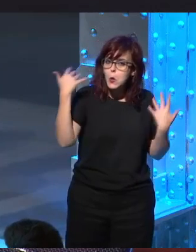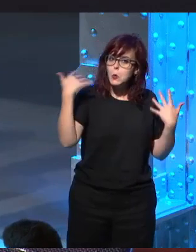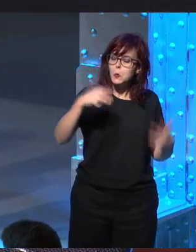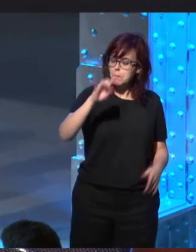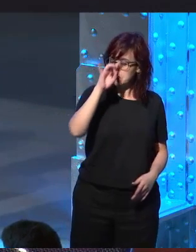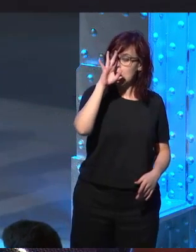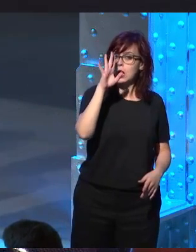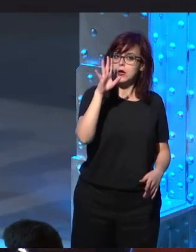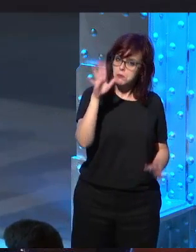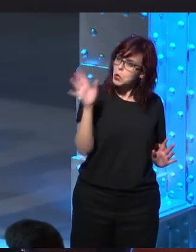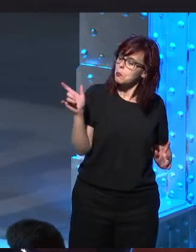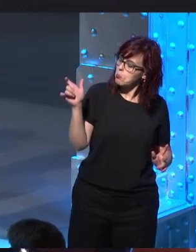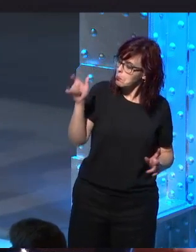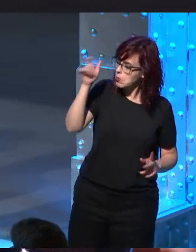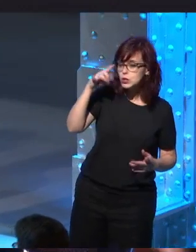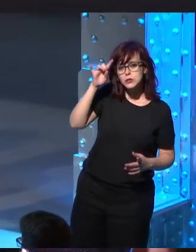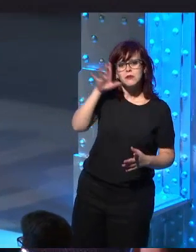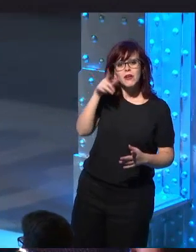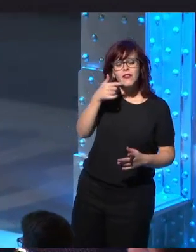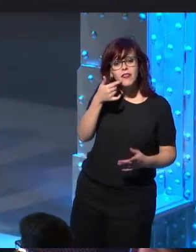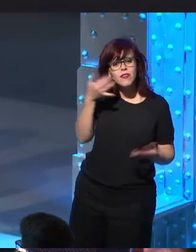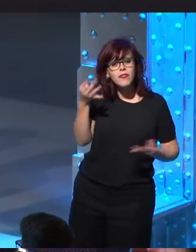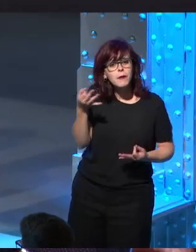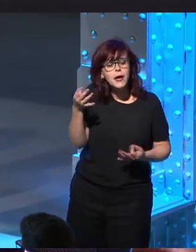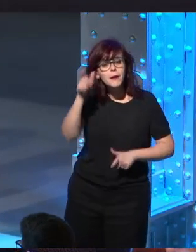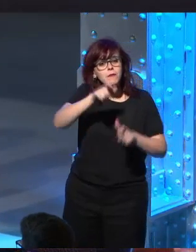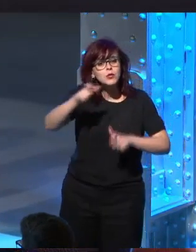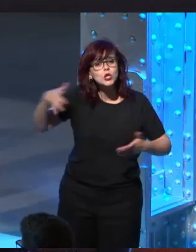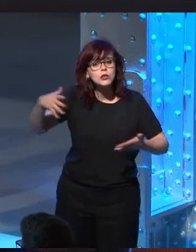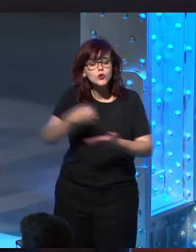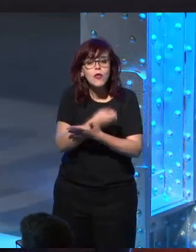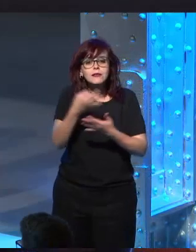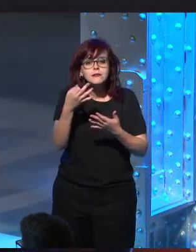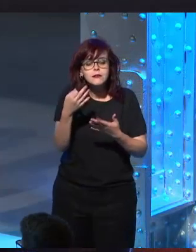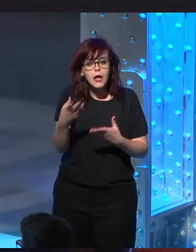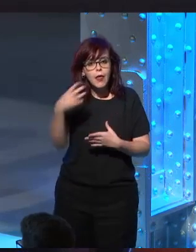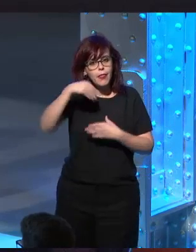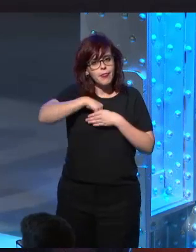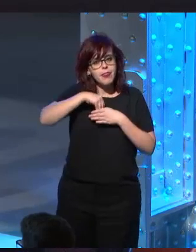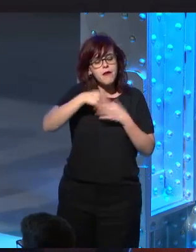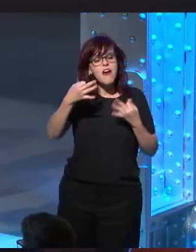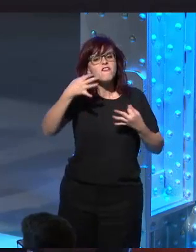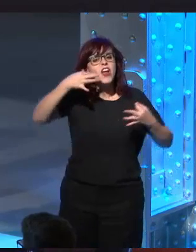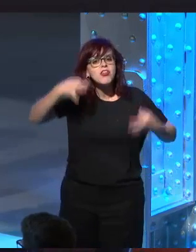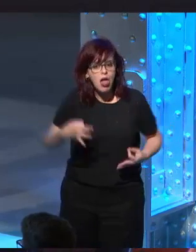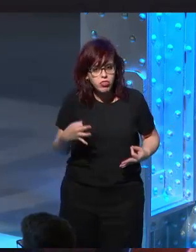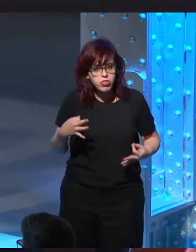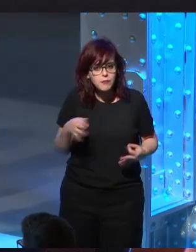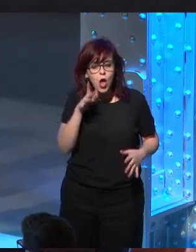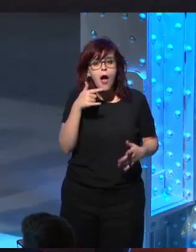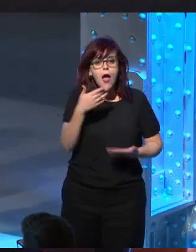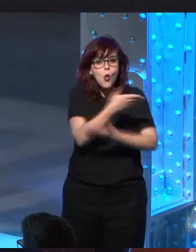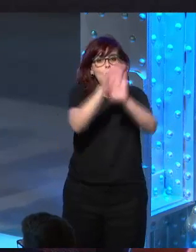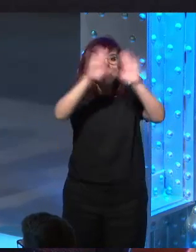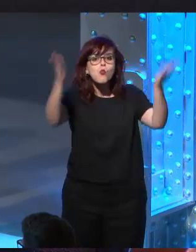dijera él, pero dijo que haya que buscar, que todo el mundo tiene su verdad, la verdad subjetiva, pero que hay una verdad objetiva